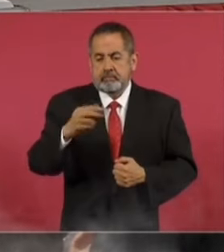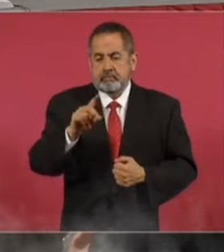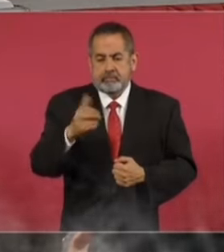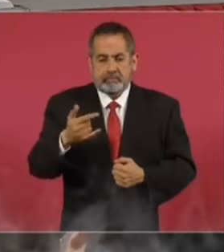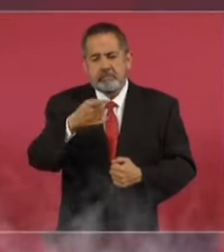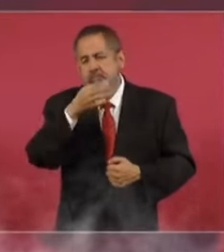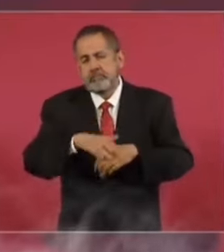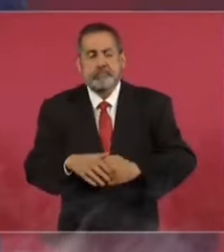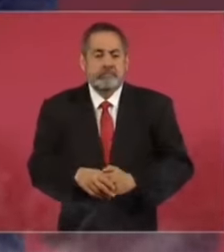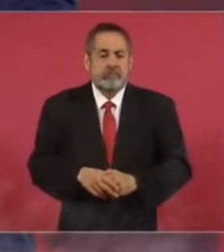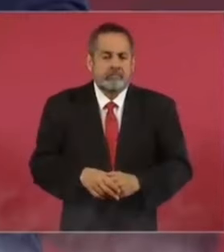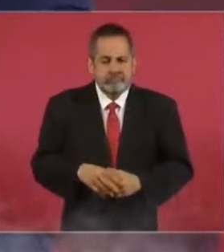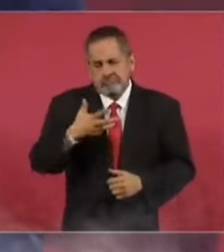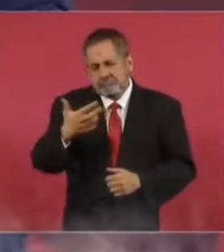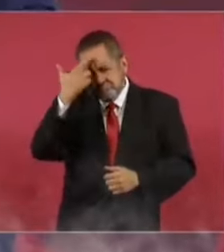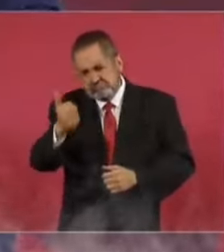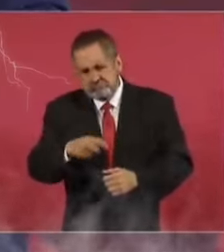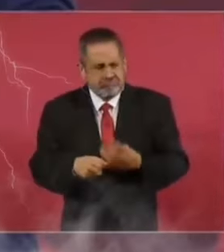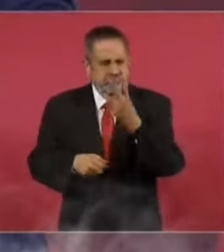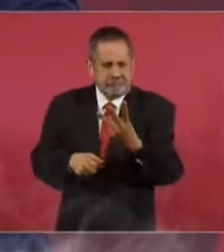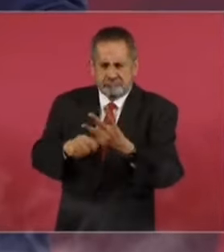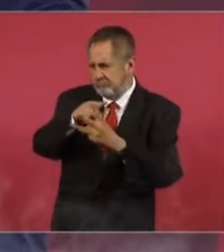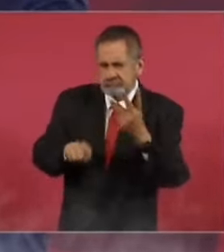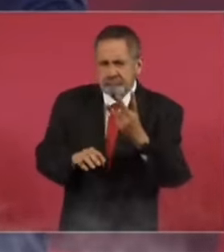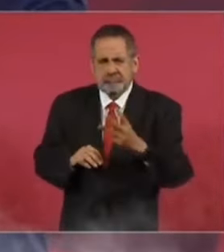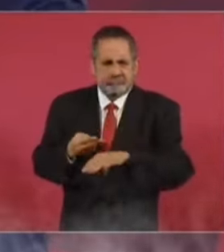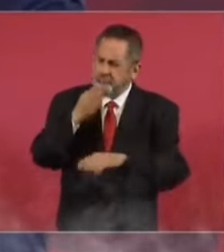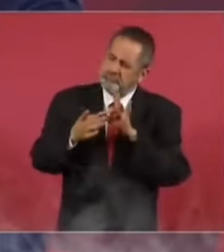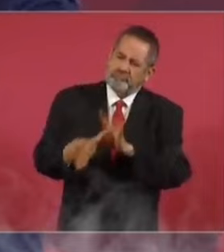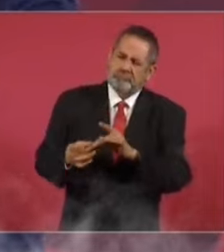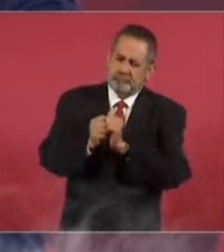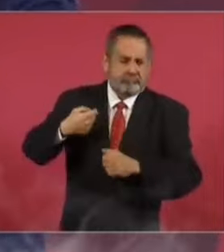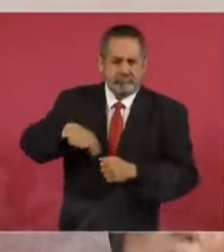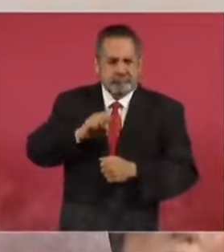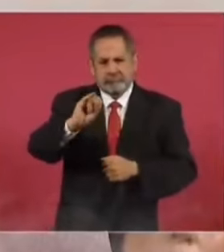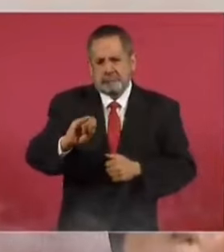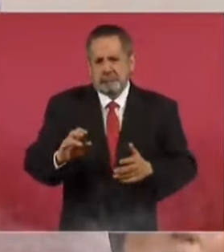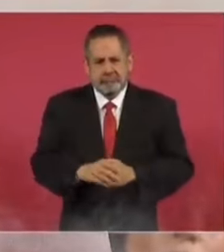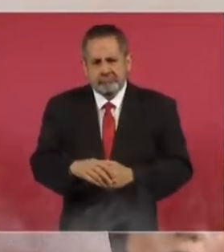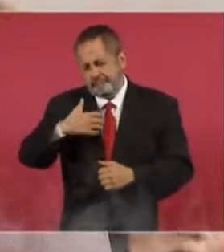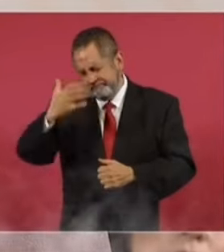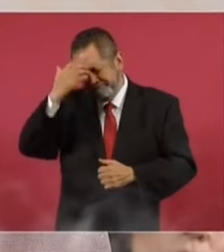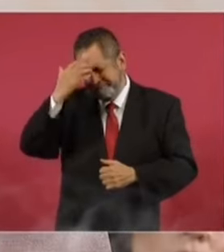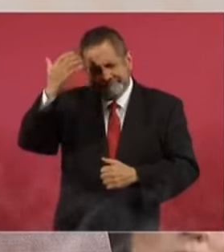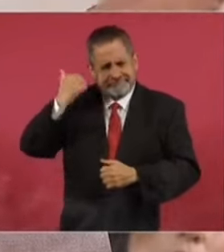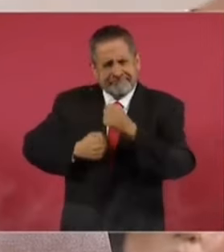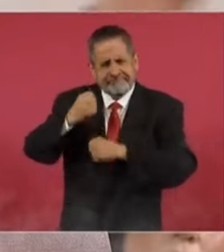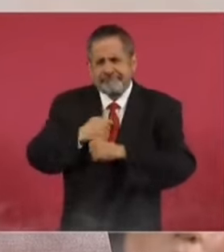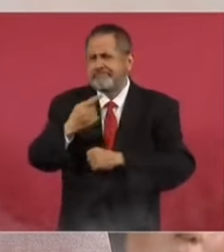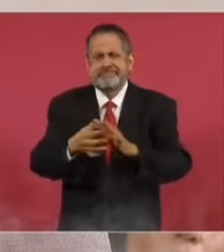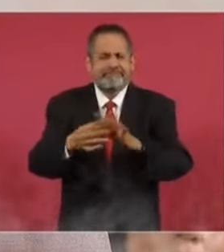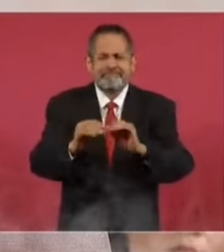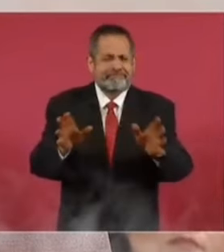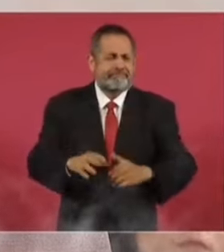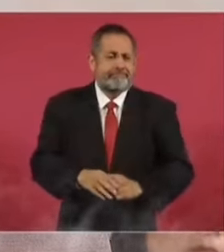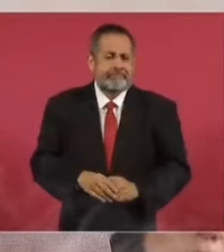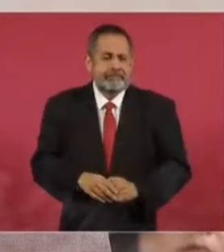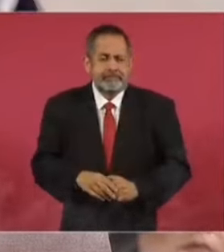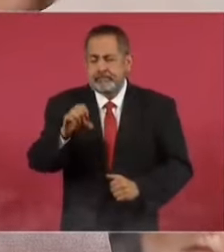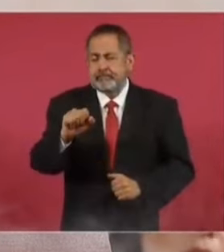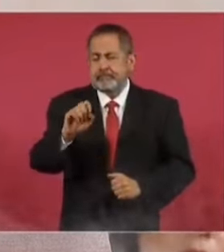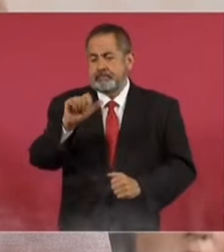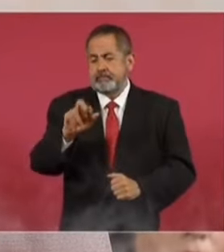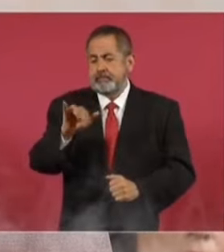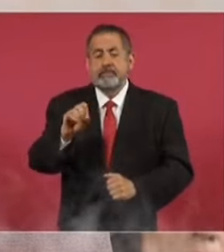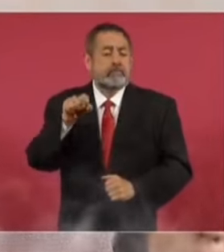difundiendo en este lugar? Bueno, que tiene razón, las tres están muy vinculadas con nosotros. Las conozco desde hace tiempo, ya lo explicaba yo. Estela